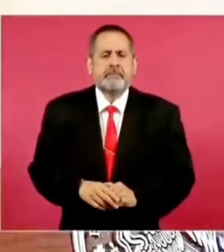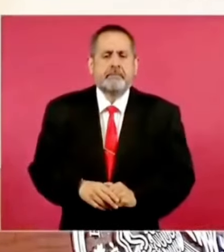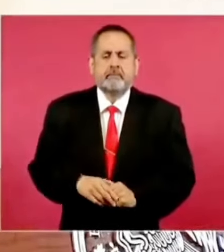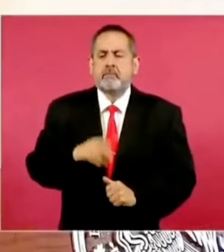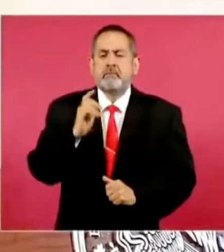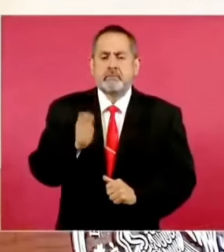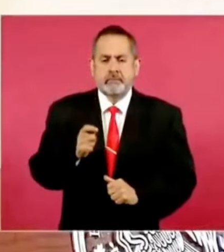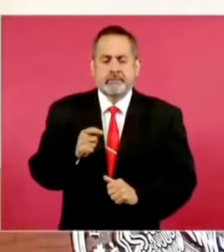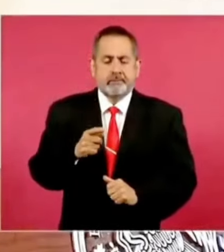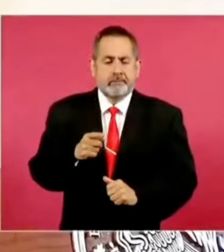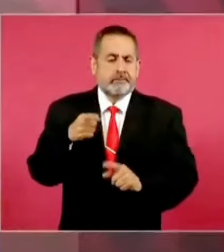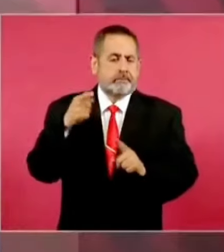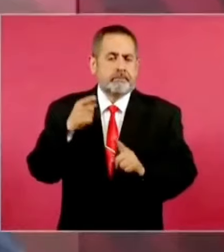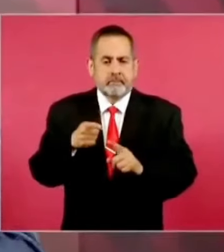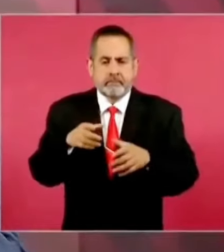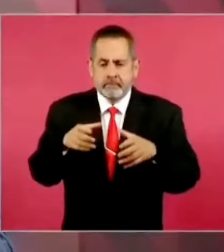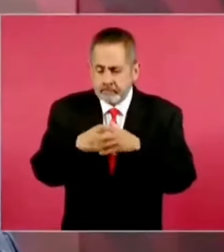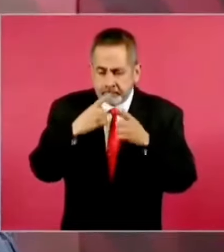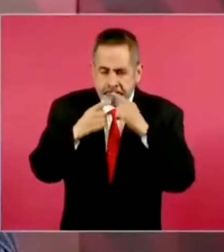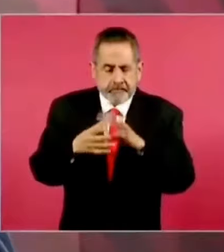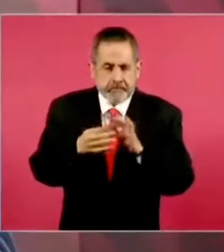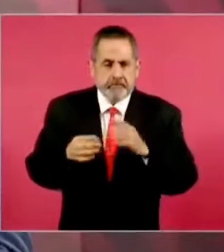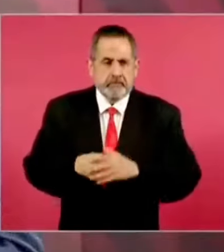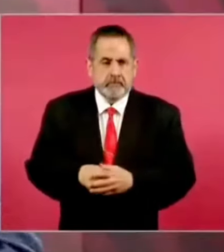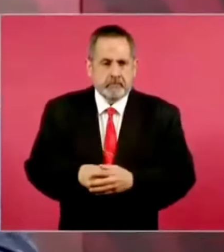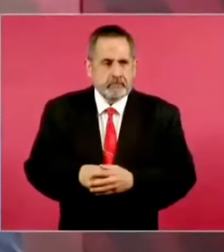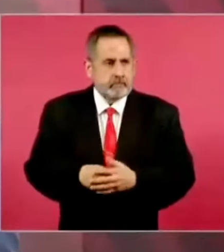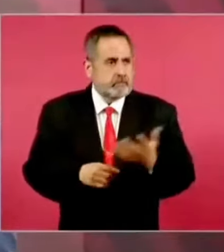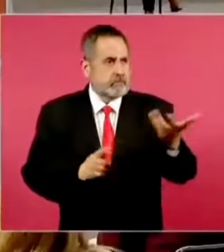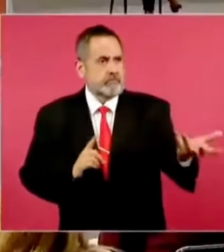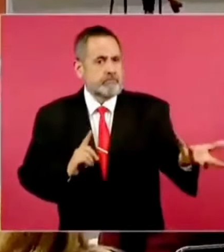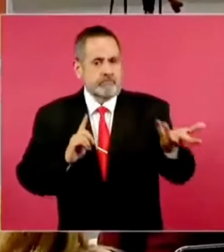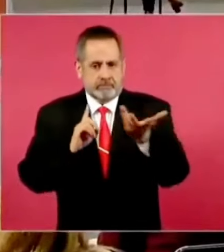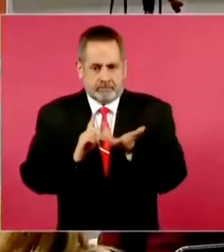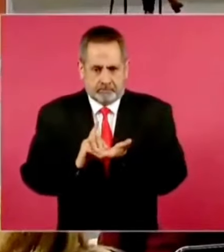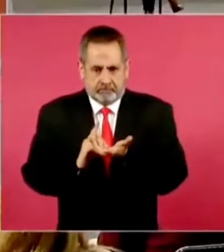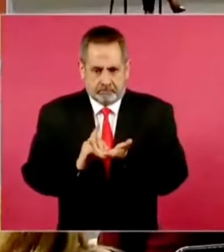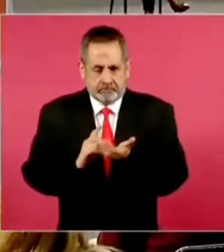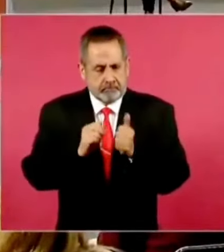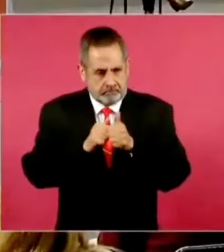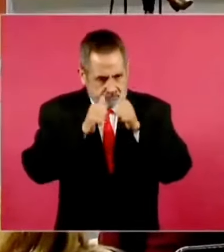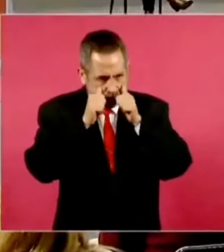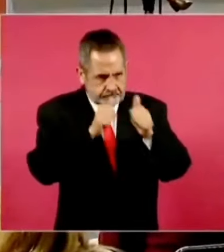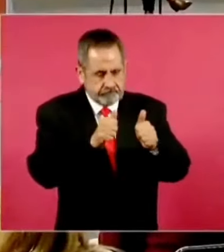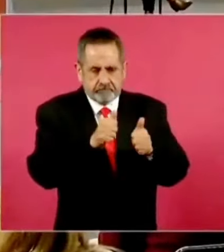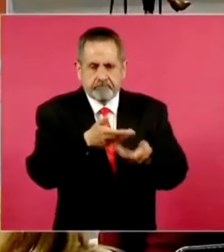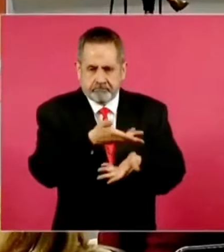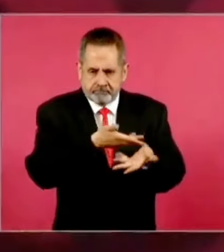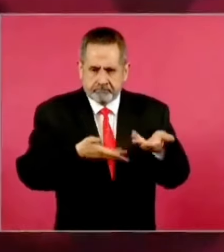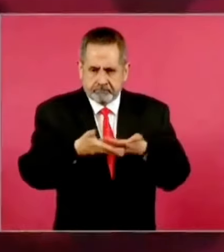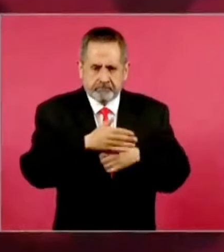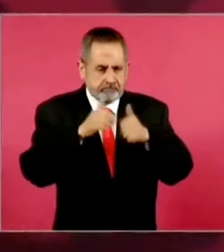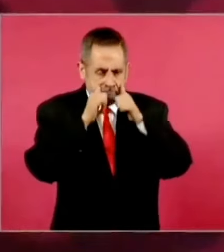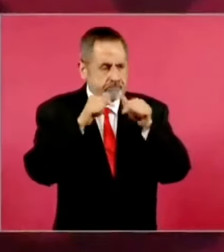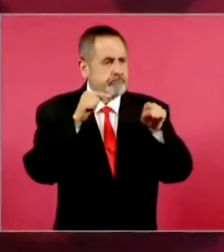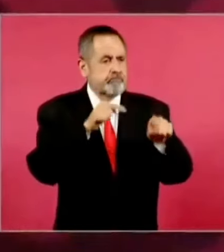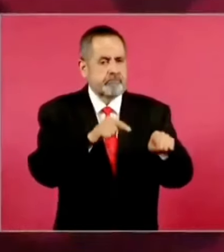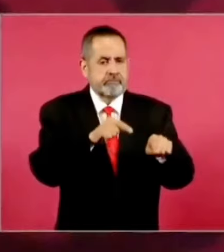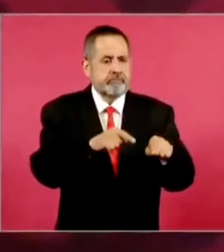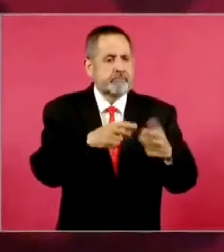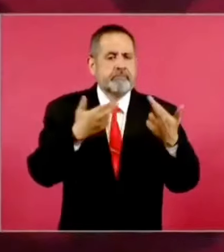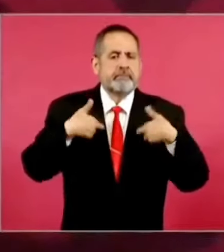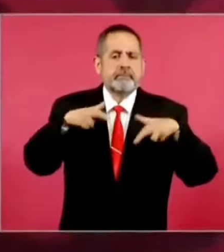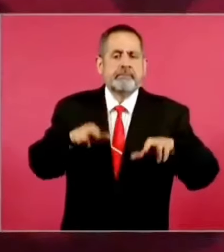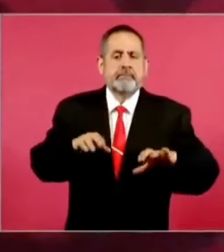cosas que se trató Es que yo reciba a la entante